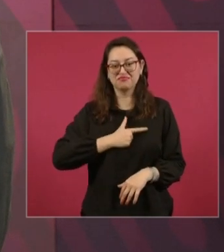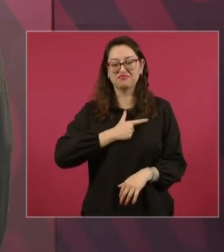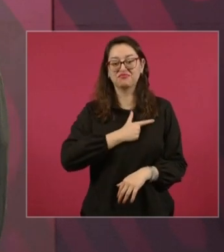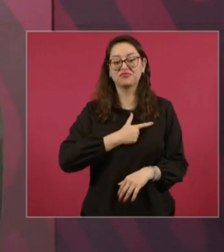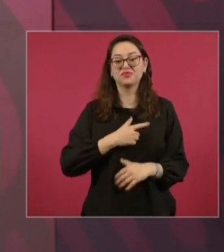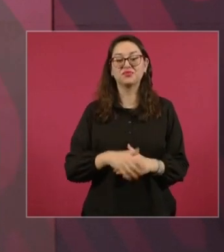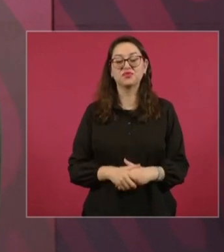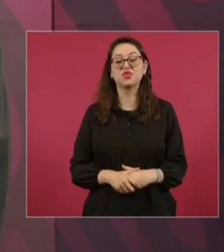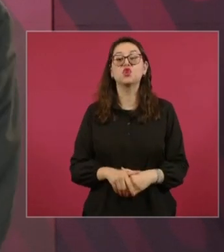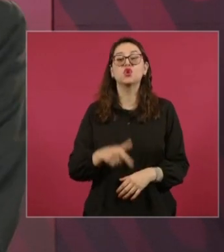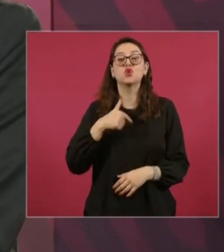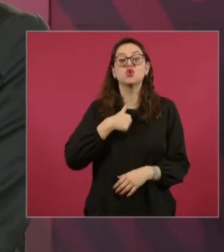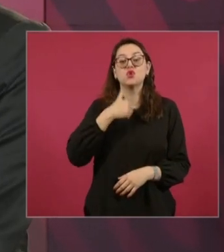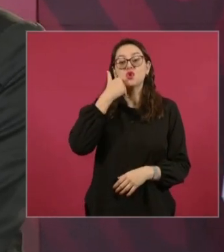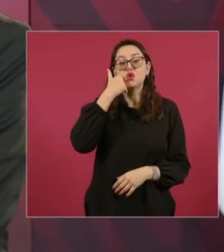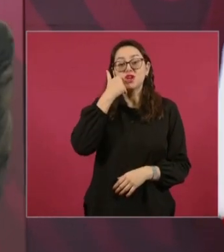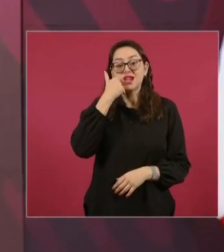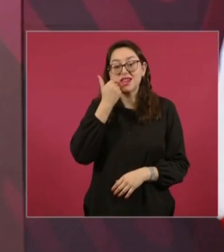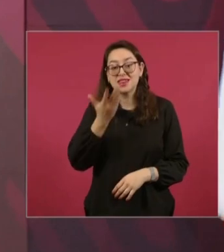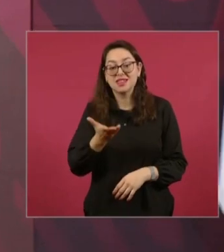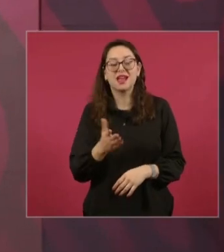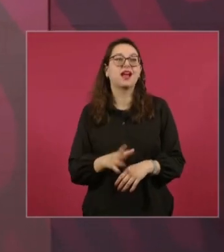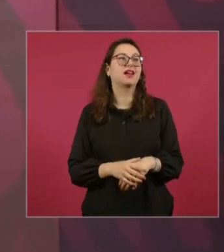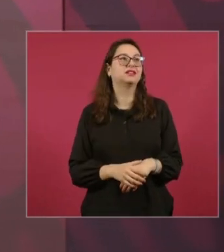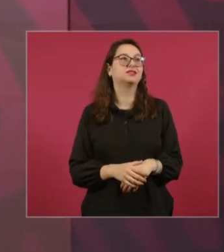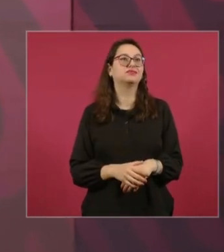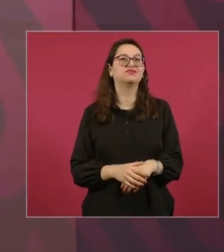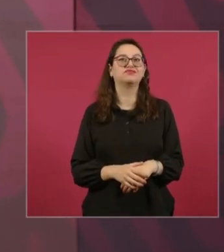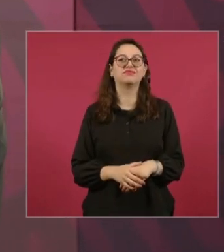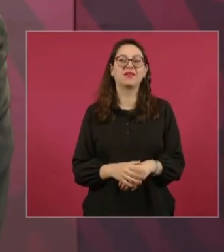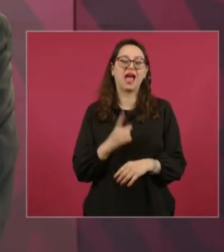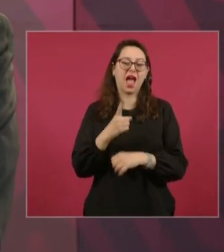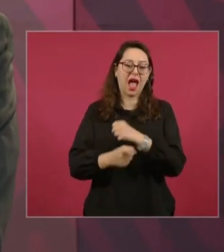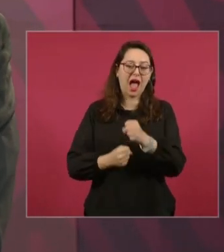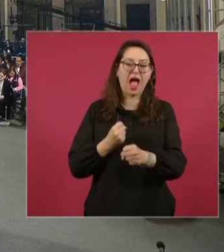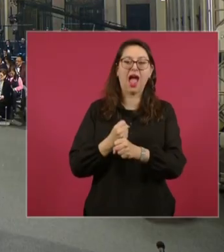de hacer una especie de concurso anual